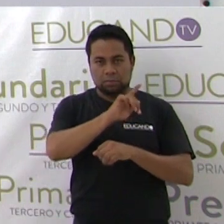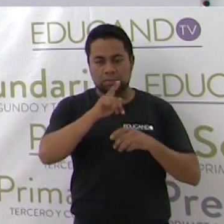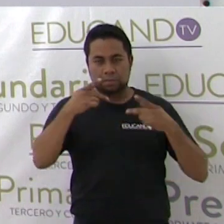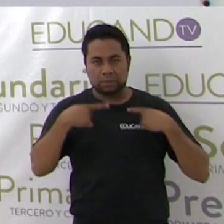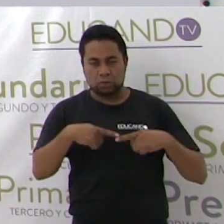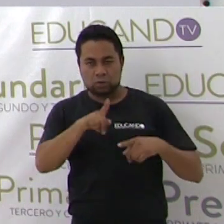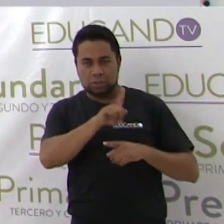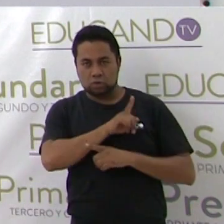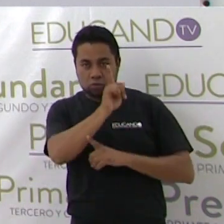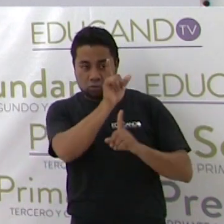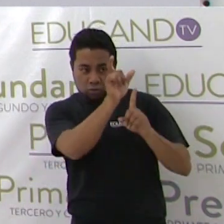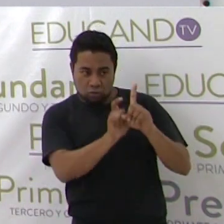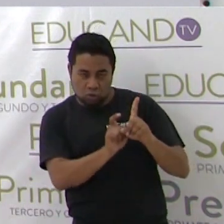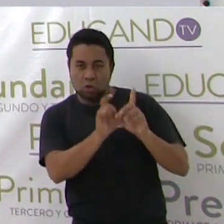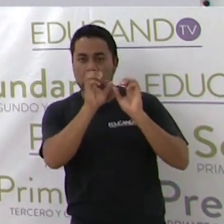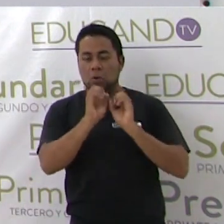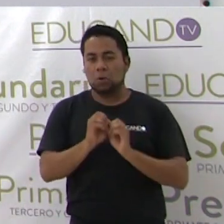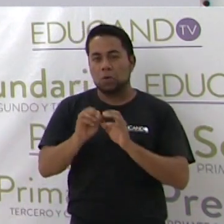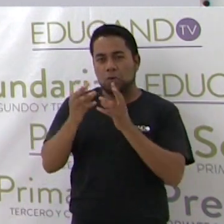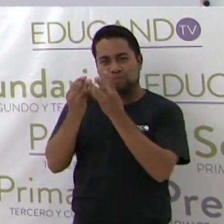¿Bien? Ahora,